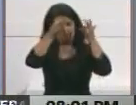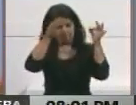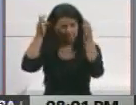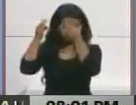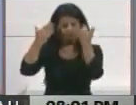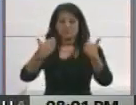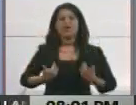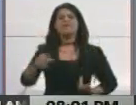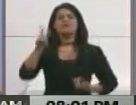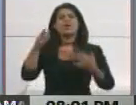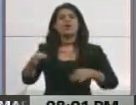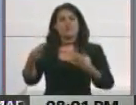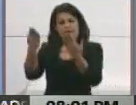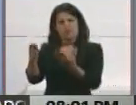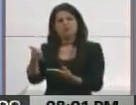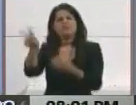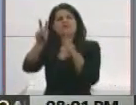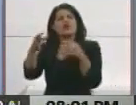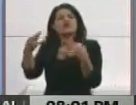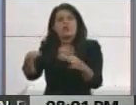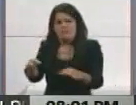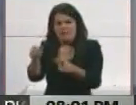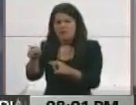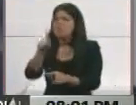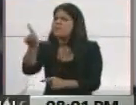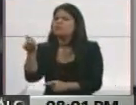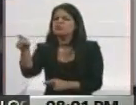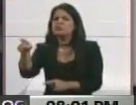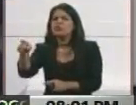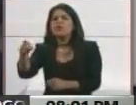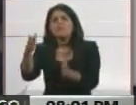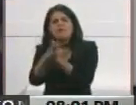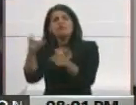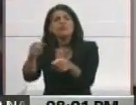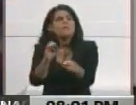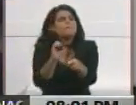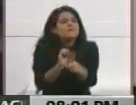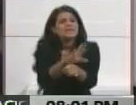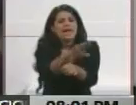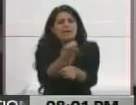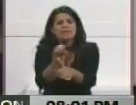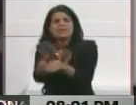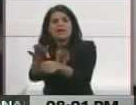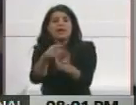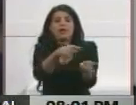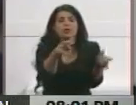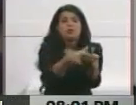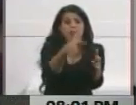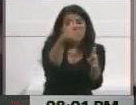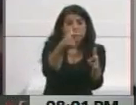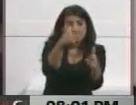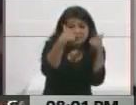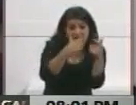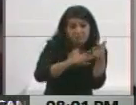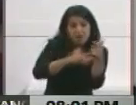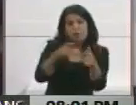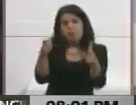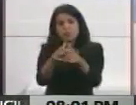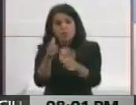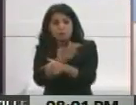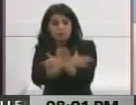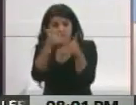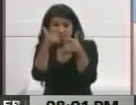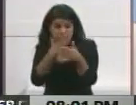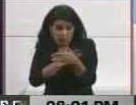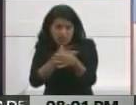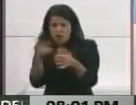en 20 segundos le hable a ese pueblo chavista ese pueblo opositor ese pueblo independiente que sigue Este programa diariamente